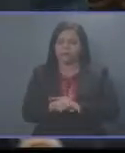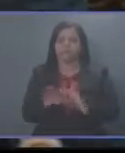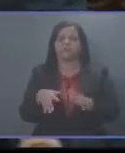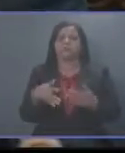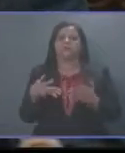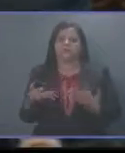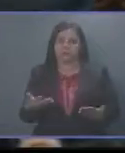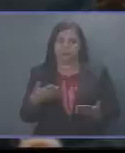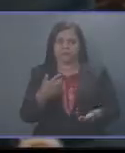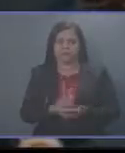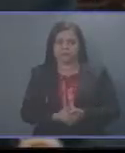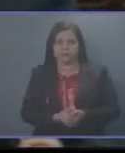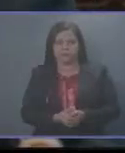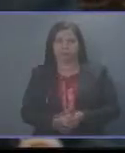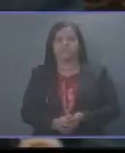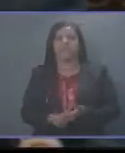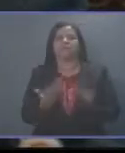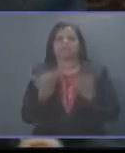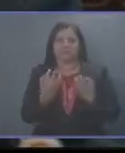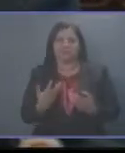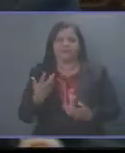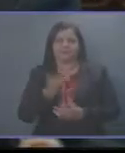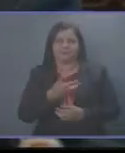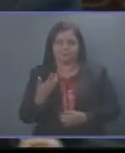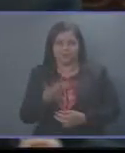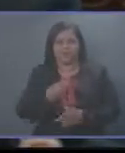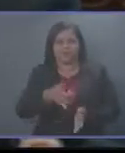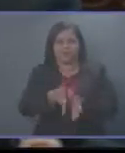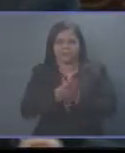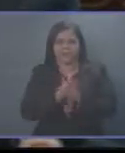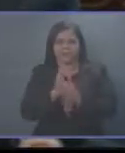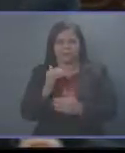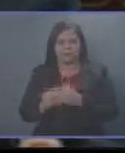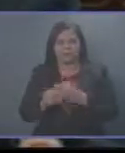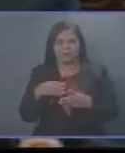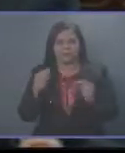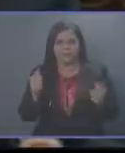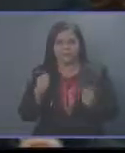incorporarlo y en su momento solicitaremos la dispensa del trámite respectivo. Gracias, presidente.